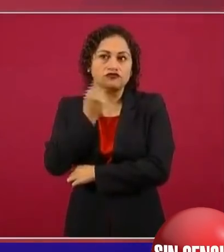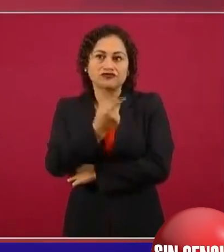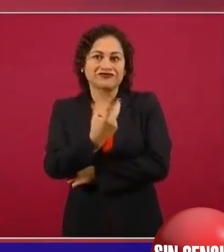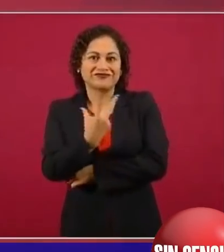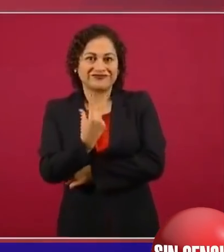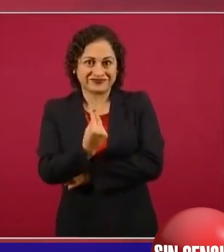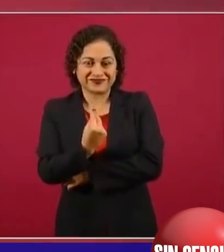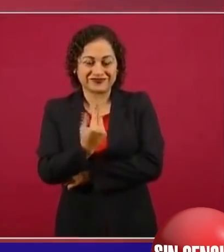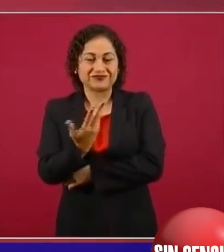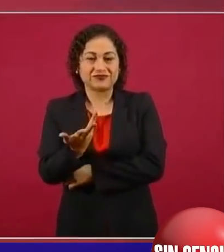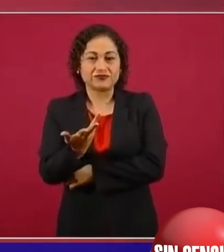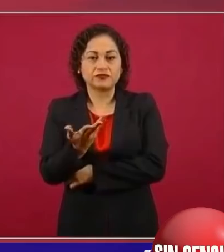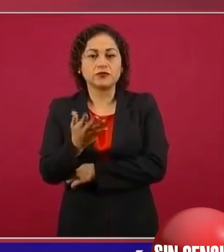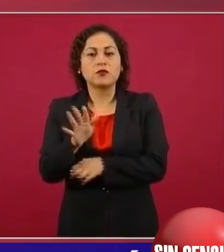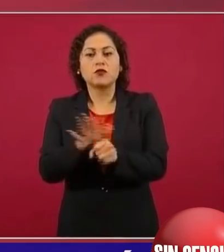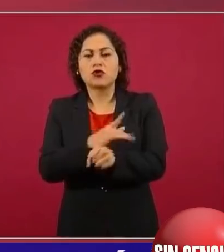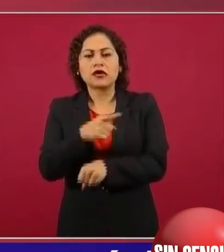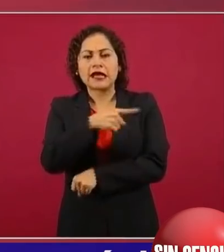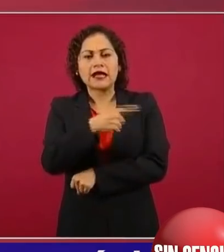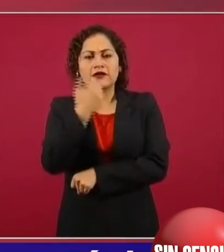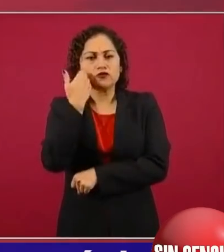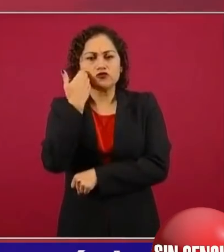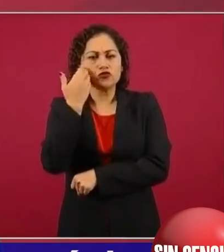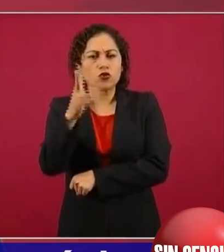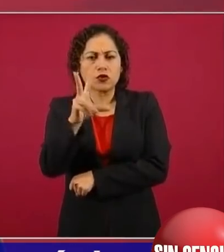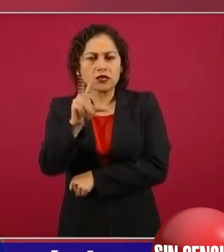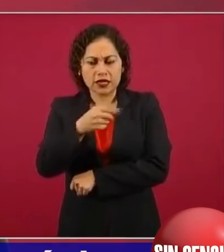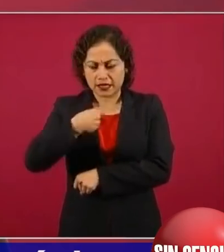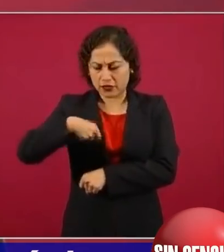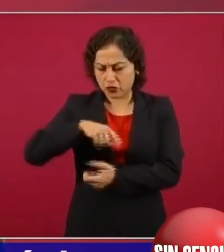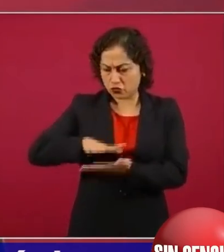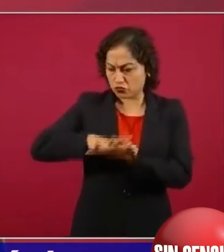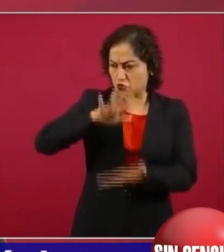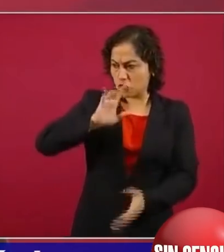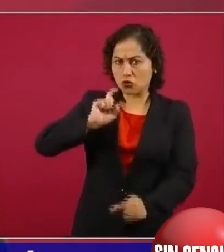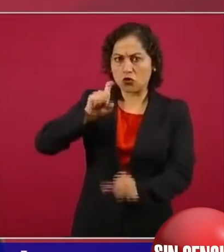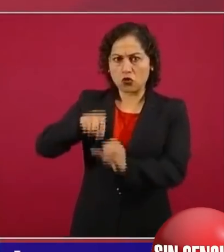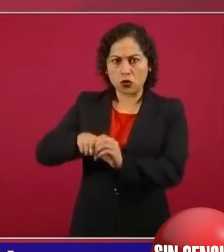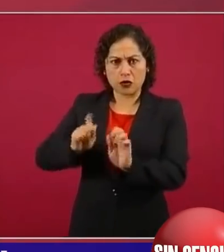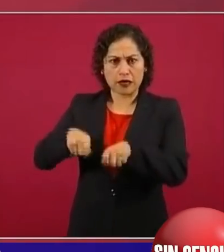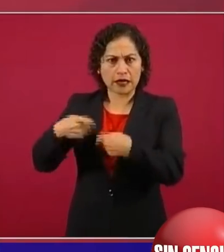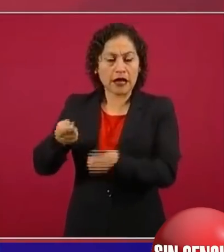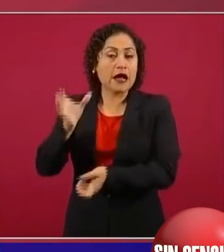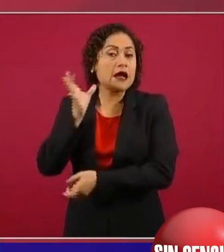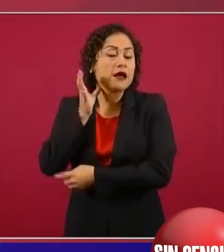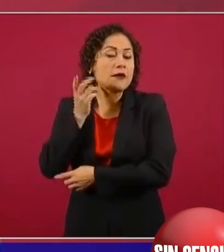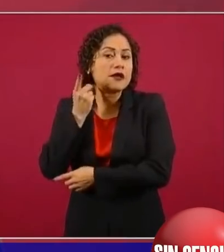que tengamos mayoría en la Cámara de Diputados? Ellos mismos lo expresan,